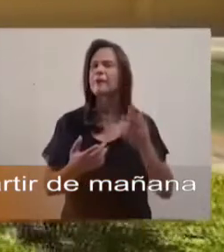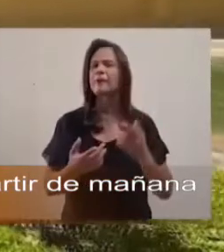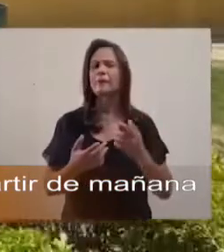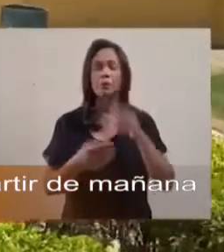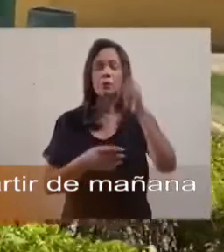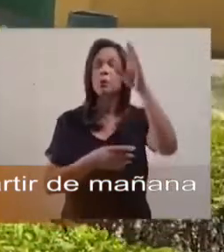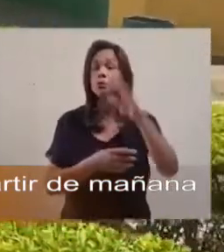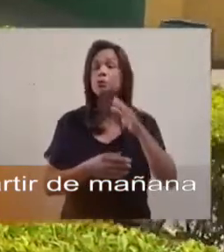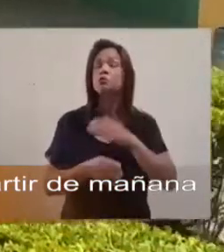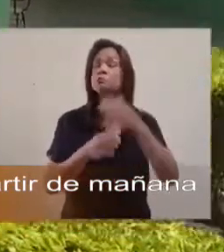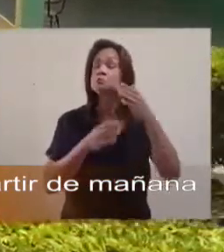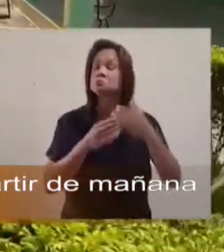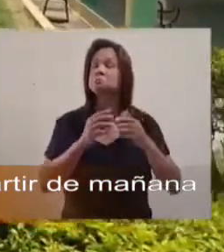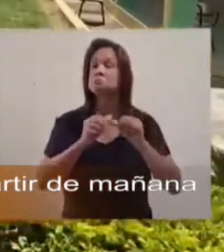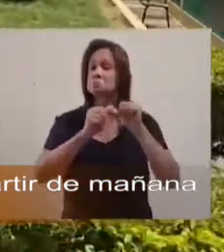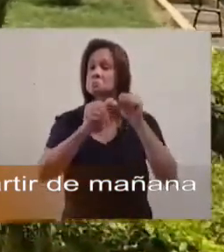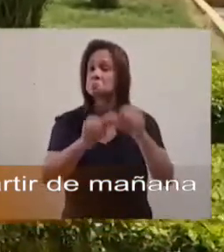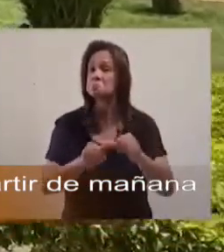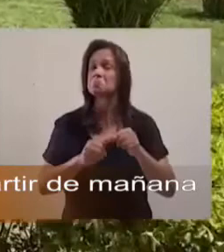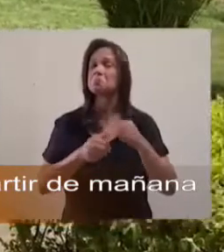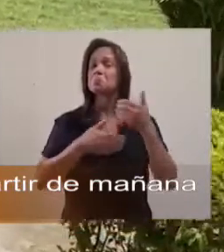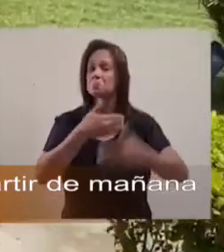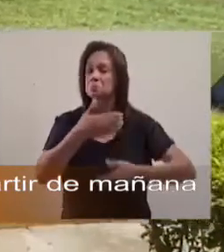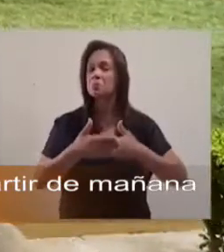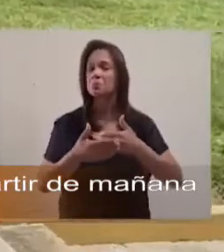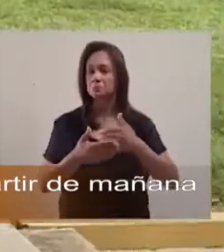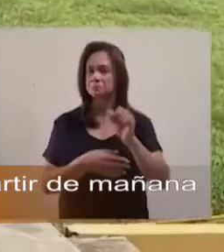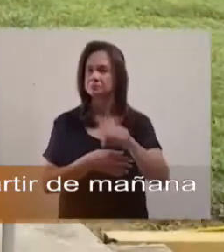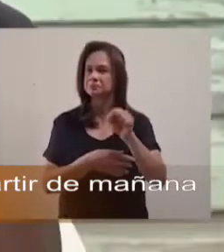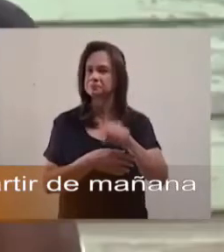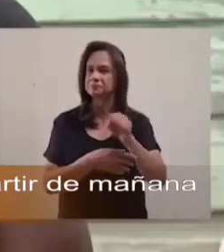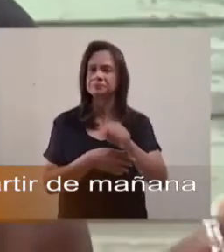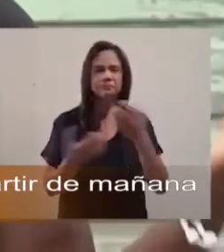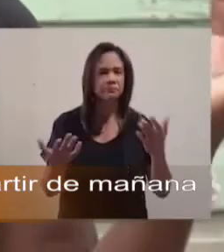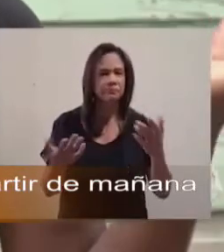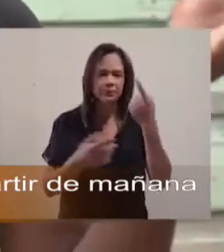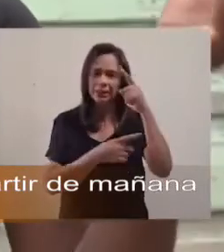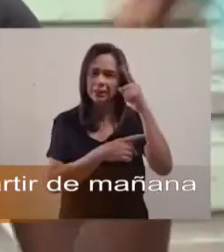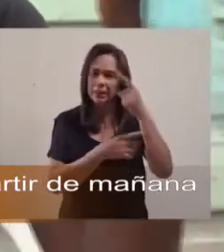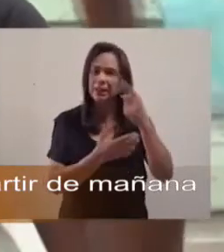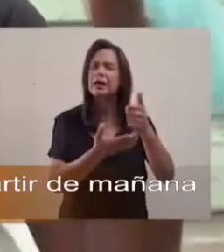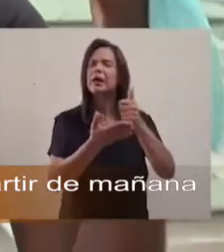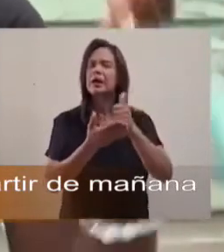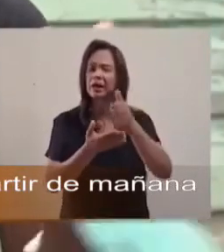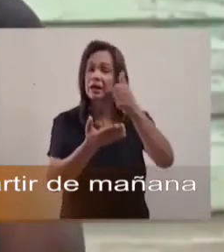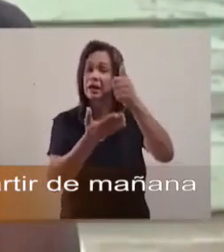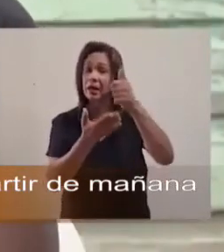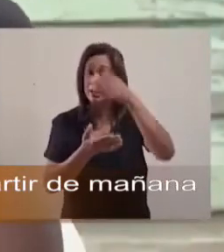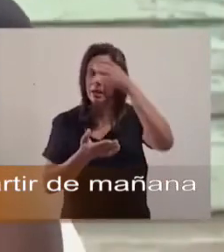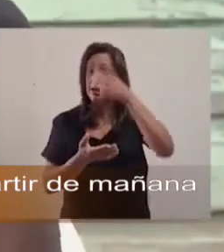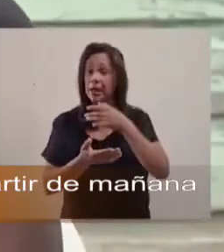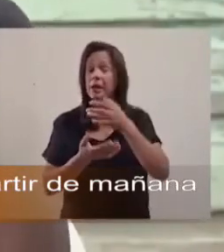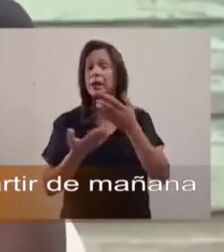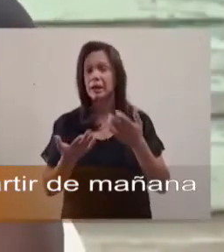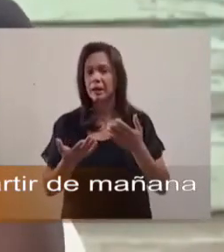de positividad. Ahí están las imágenes de apoyo. Vamos a ver.